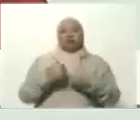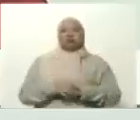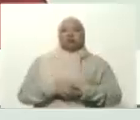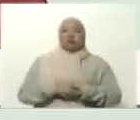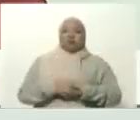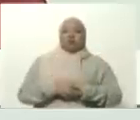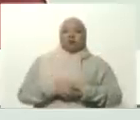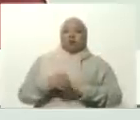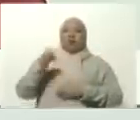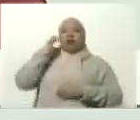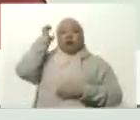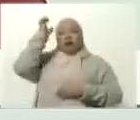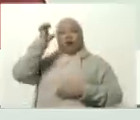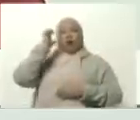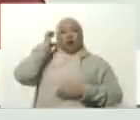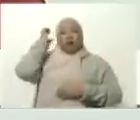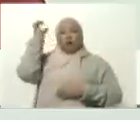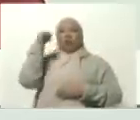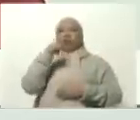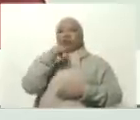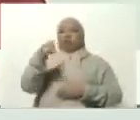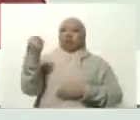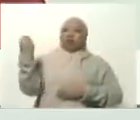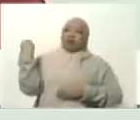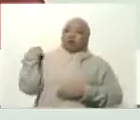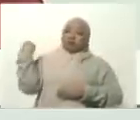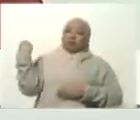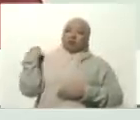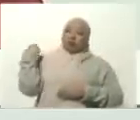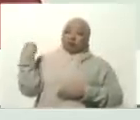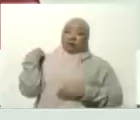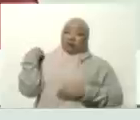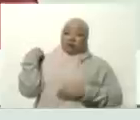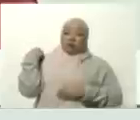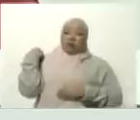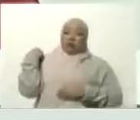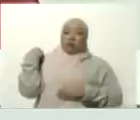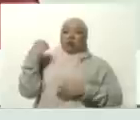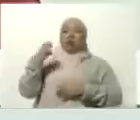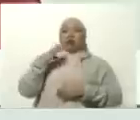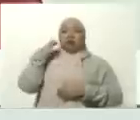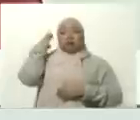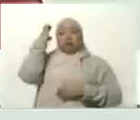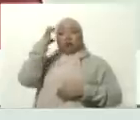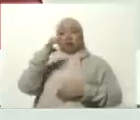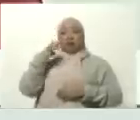delegados para Europa a solicitar más sanciones contra nosotros, como que Europa